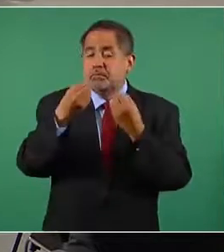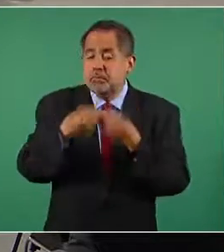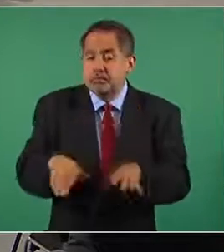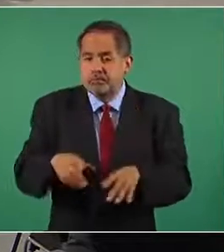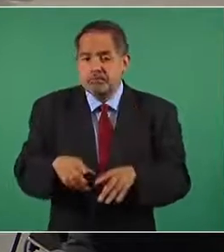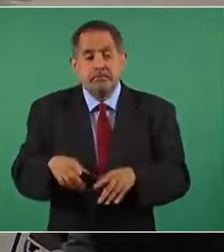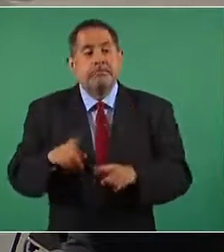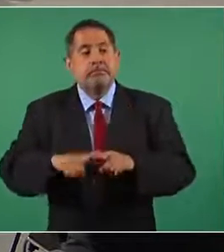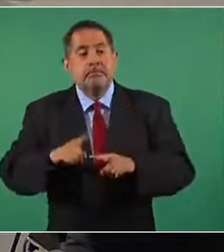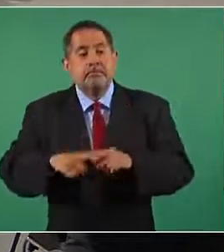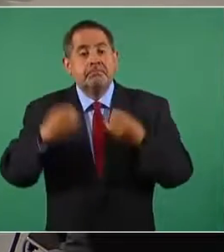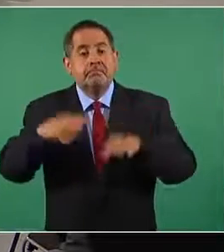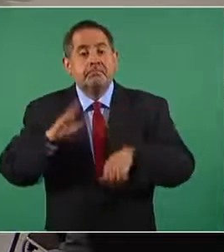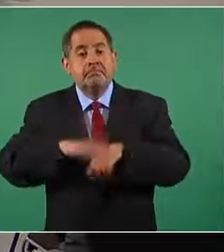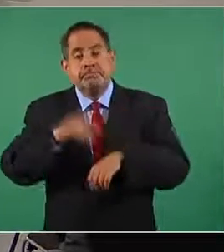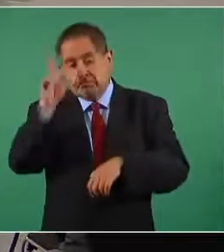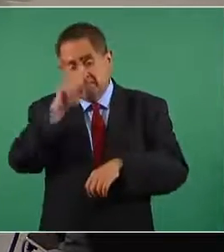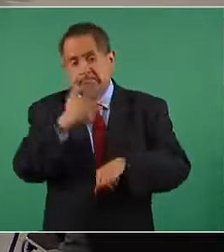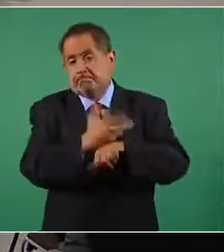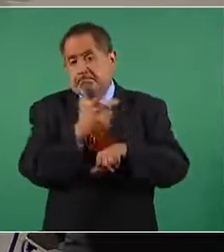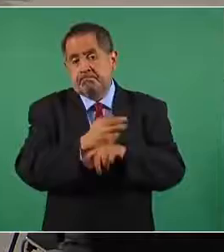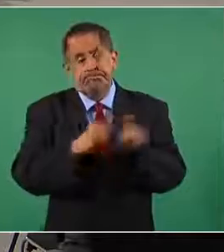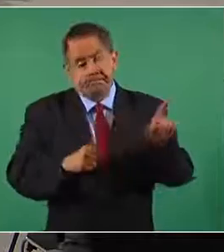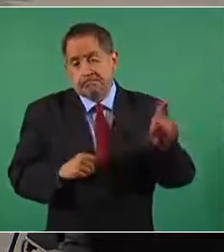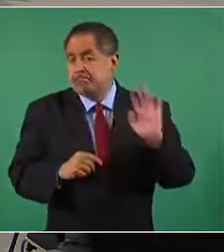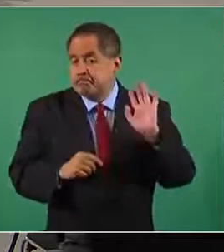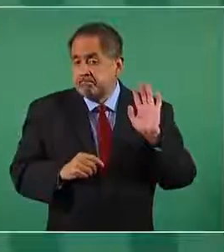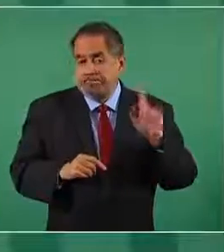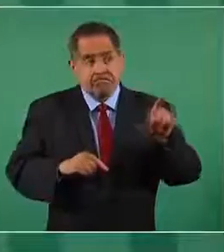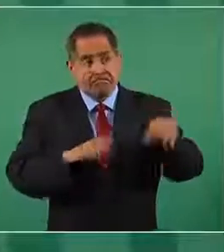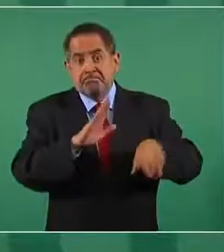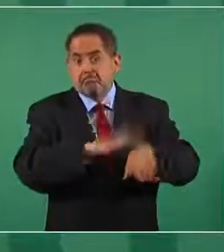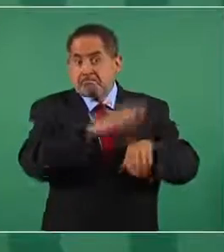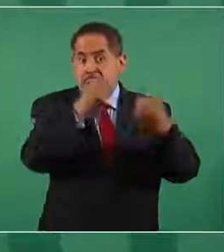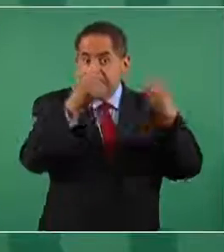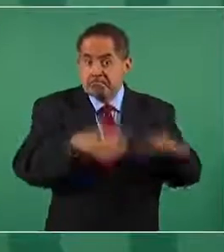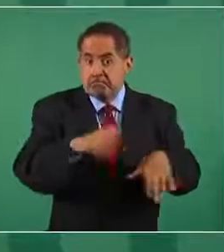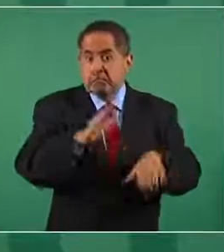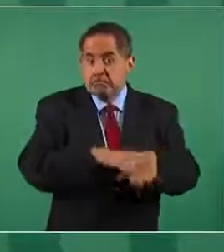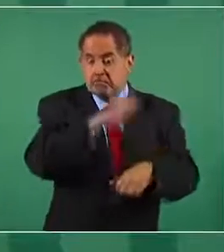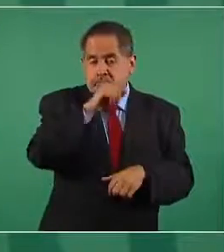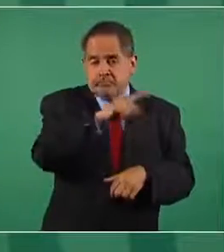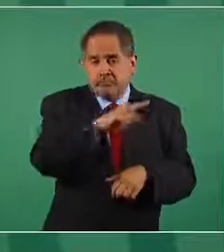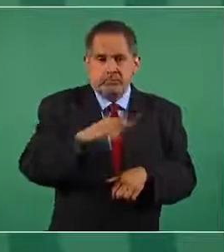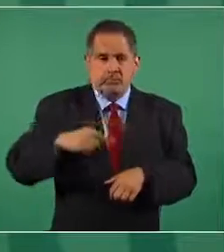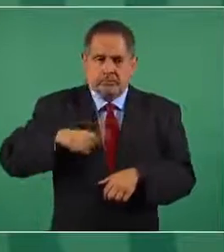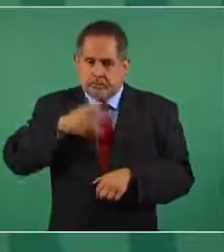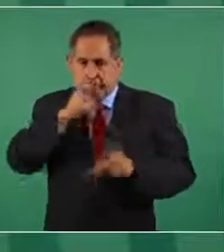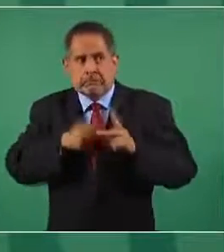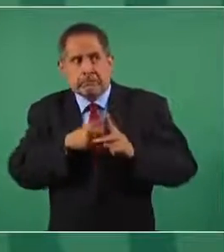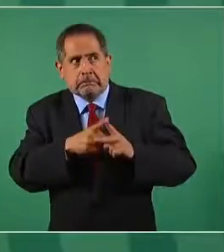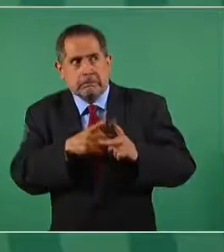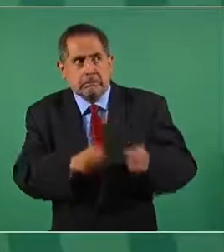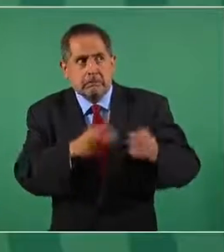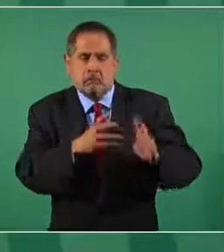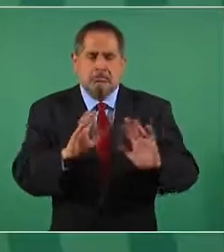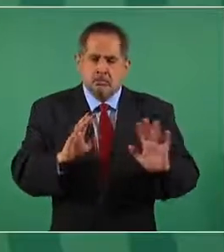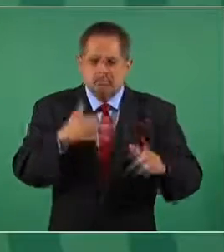a Estados Unidos. O sea, el impacto mayor, y esa cifra no la podemos calcular